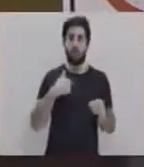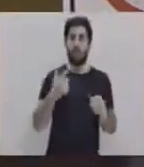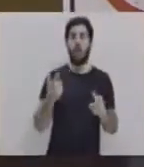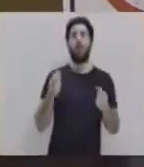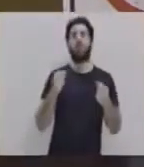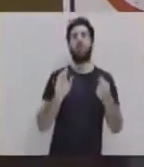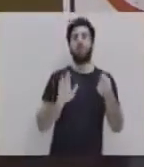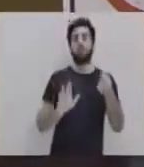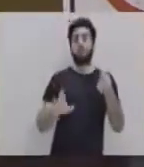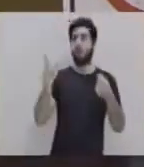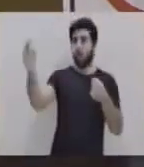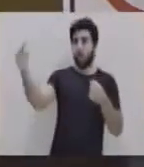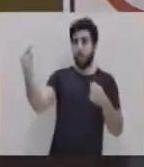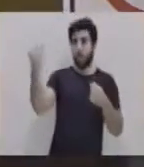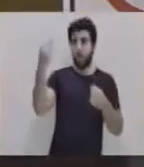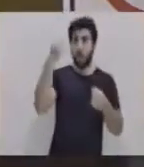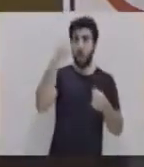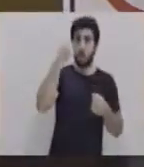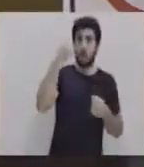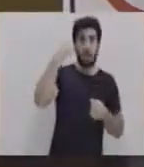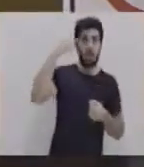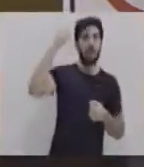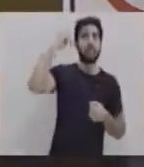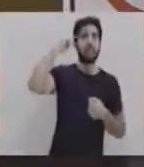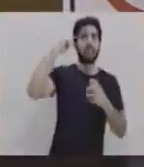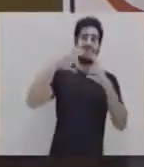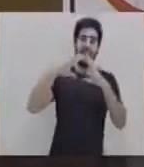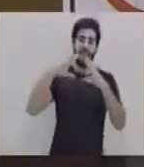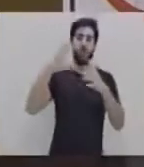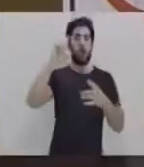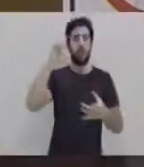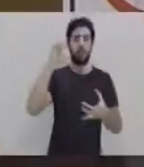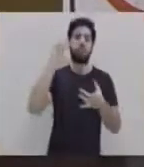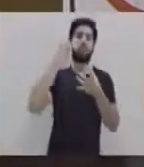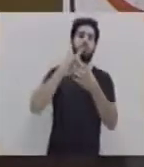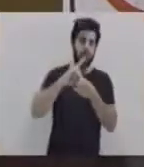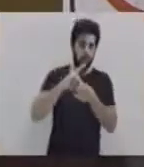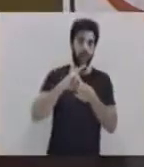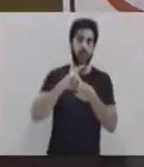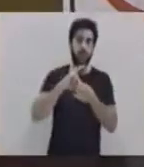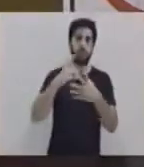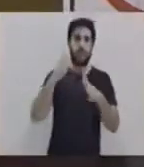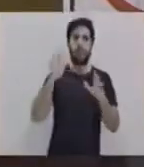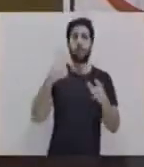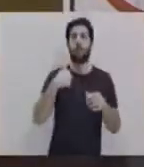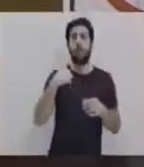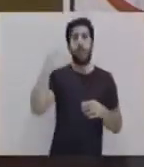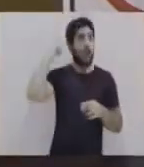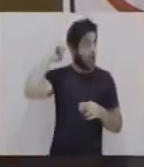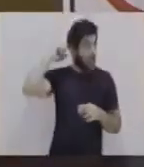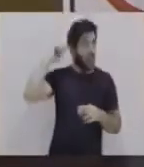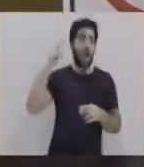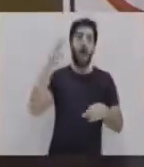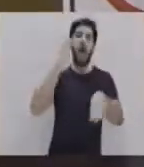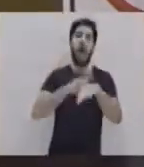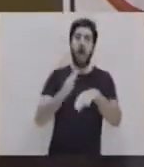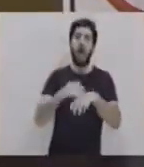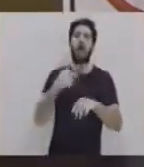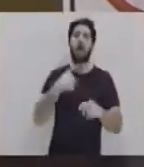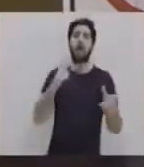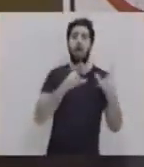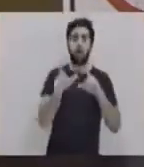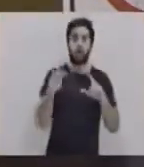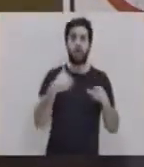luz, se entra por mis ojos, ¿verdad?, por mis pupilas y demás, viaja hacia mi región occipital del cerebro y este ordena, ¿verdad?, a